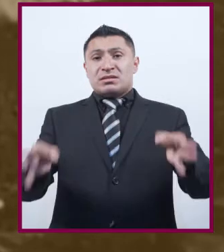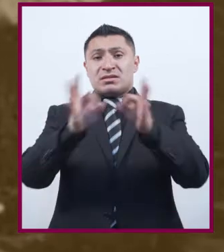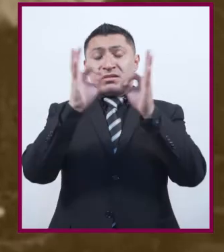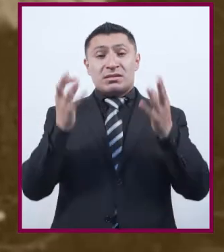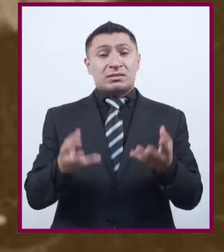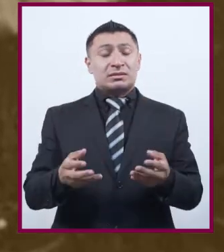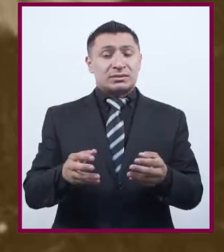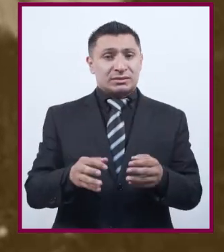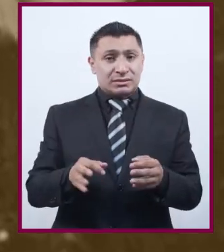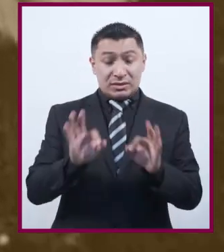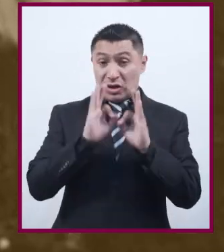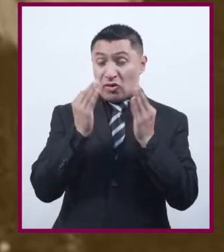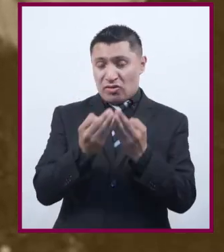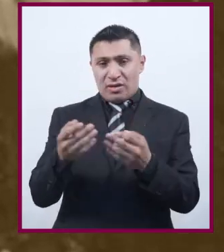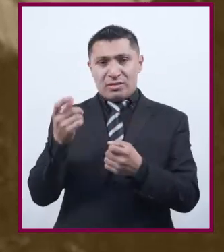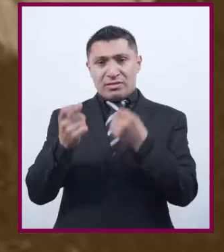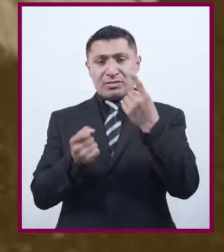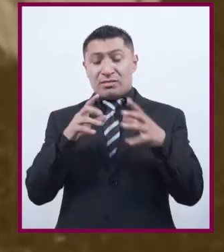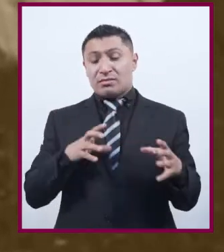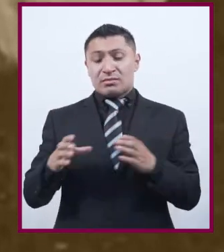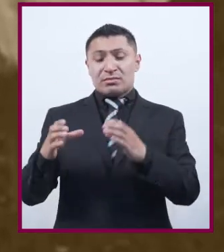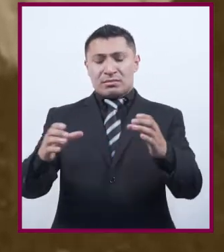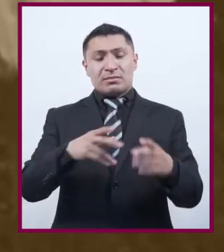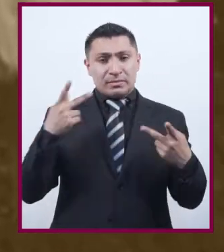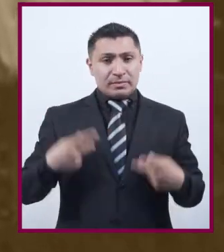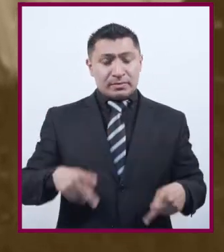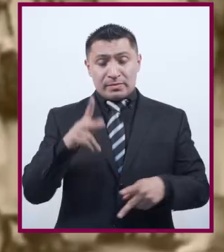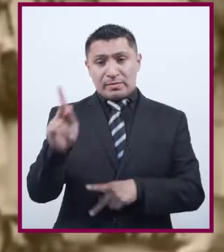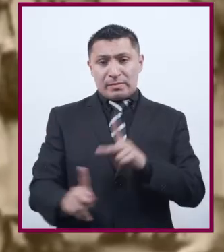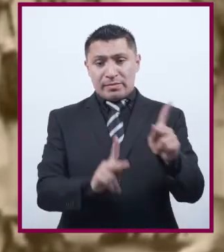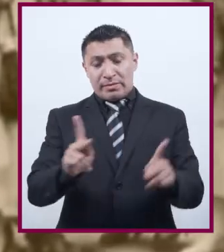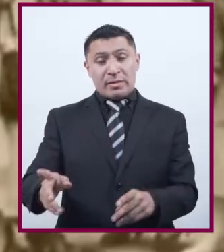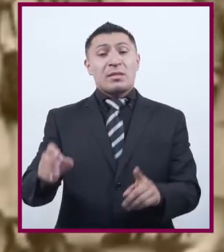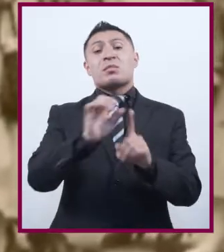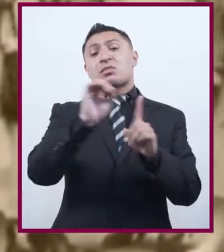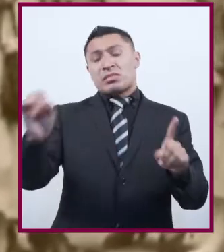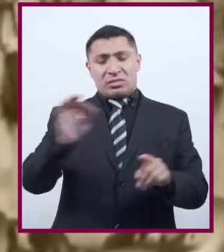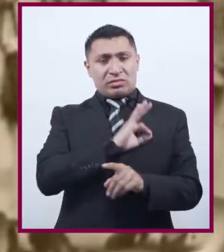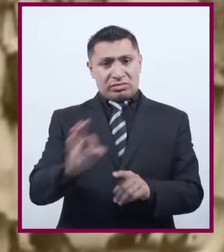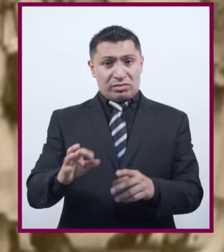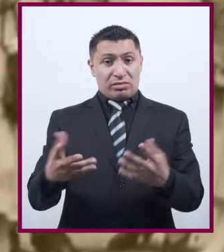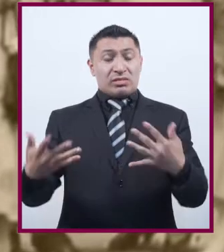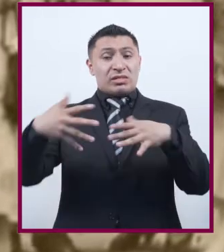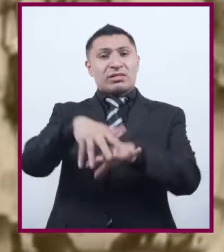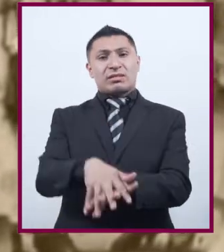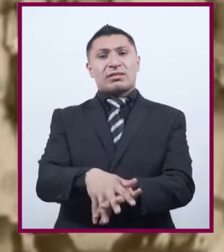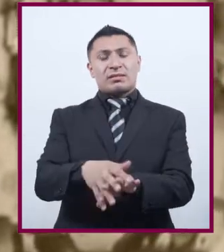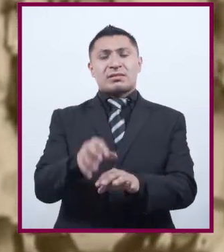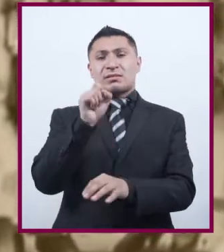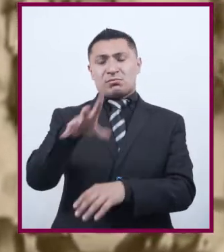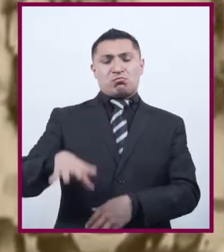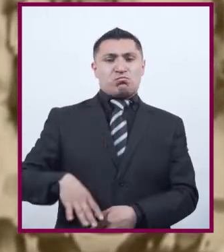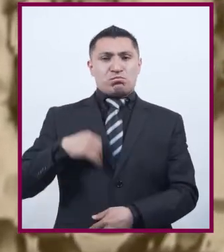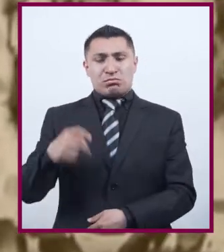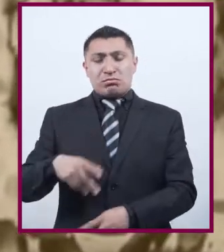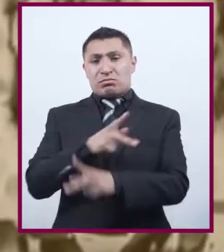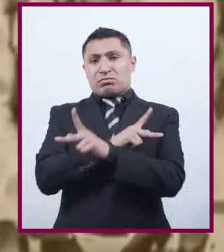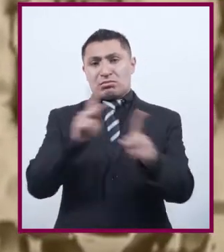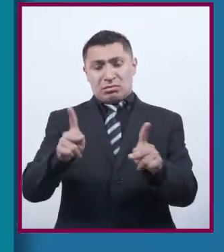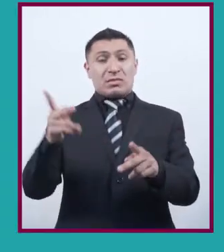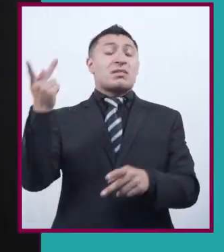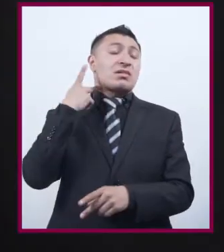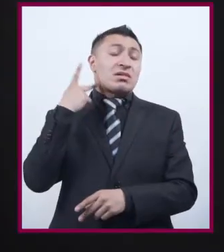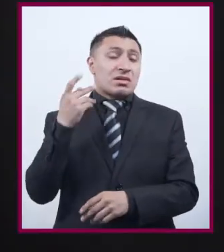ciertos sectores de la población, los cuales lograron organizarse e integrarse a una lucha política y social en